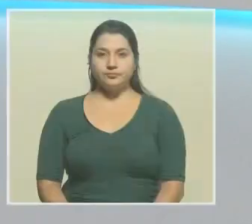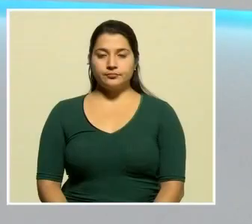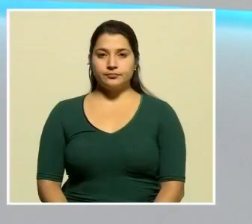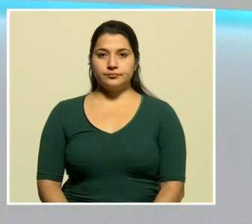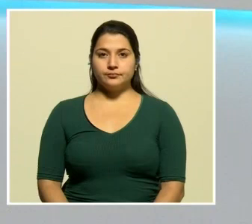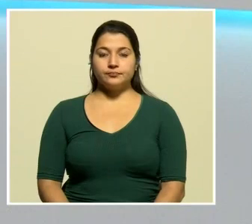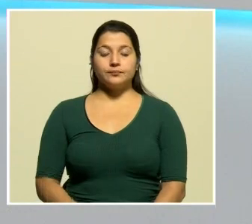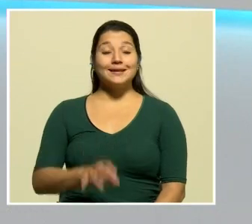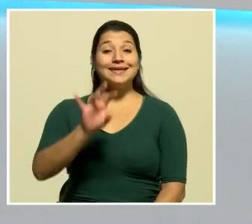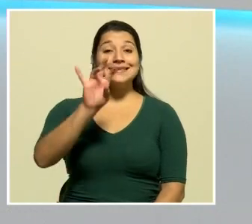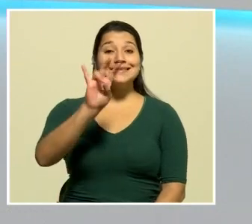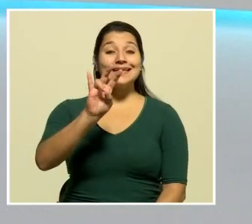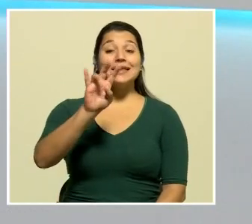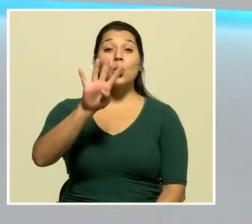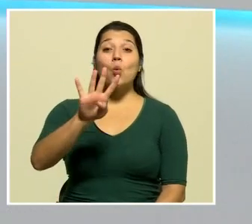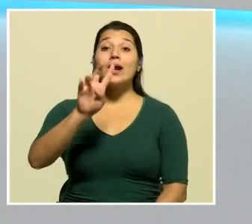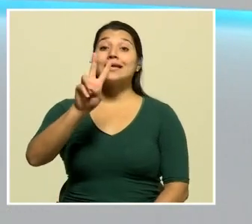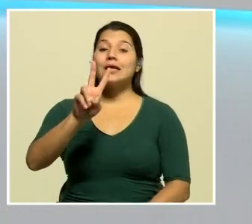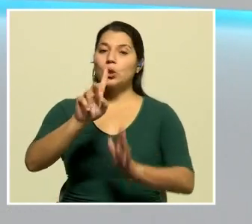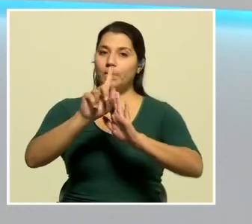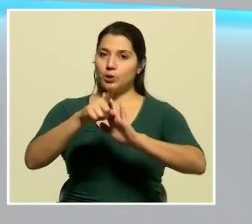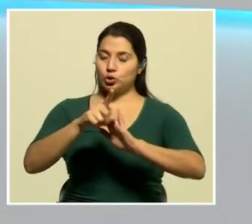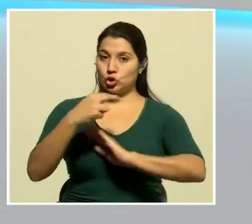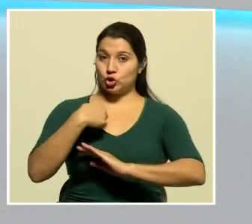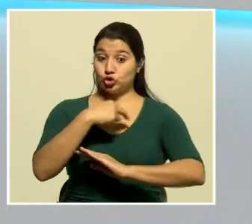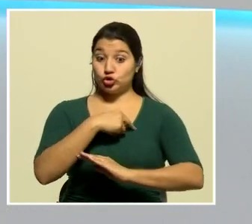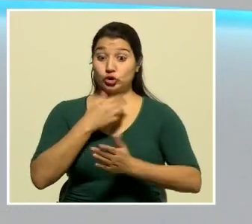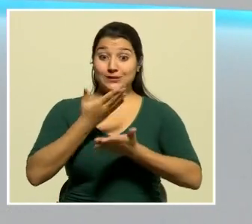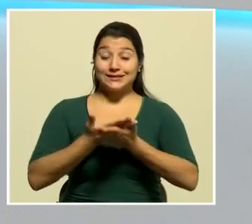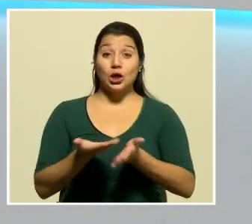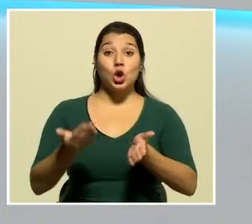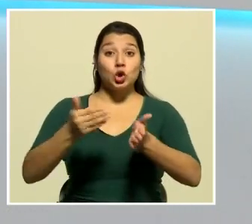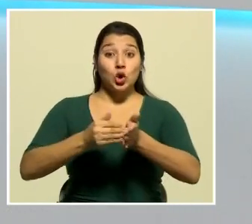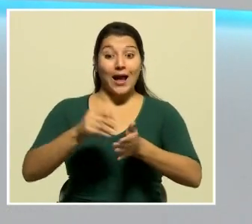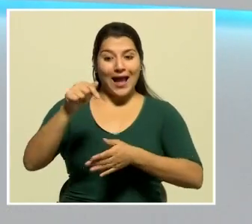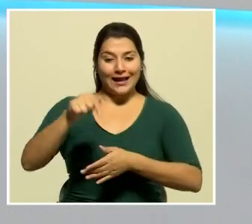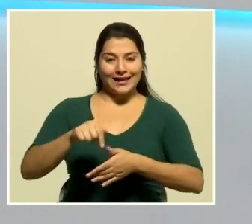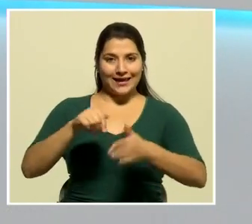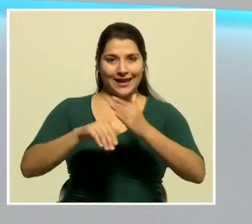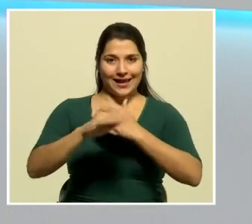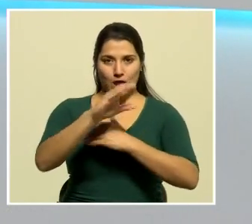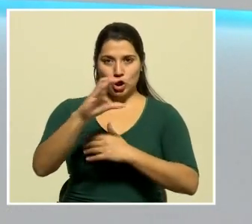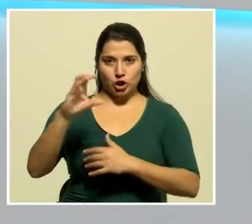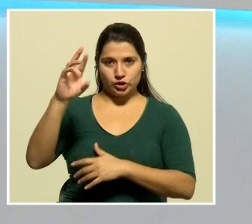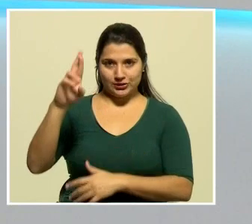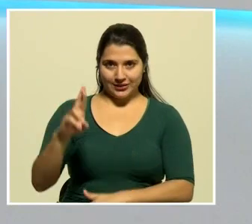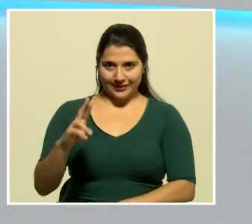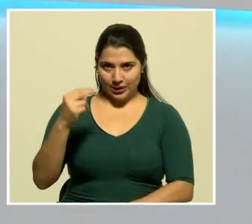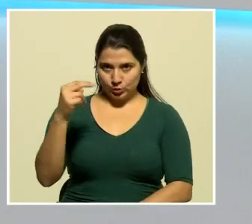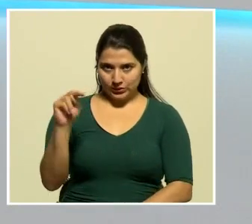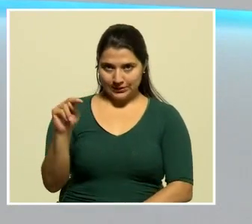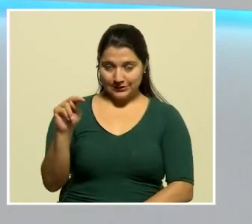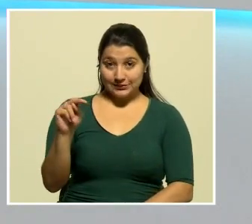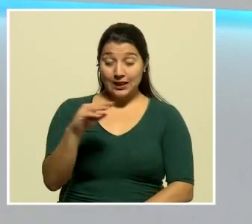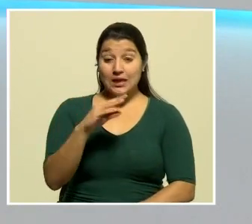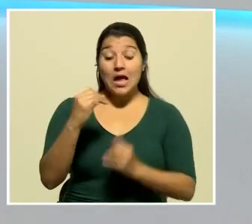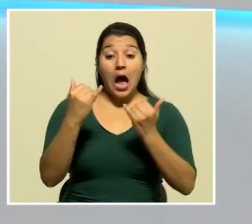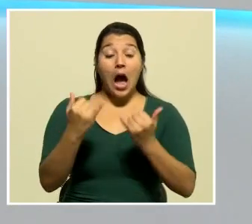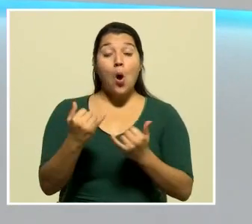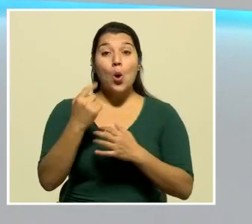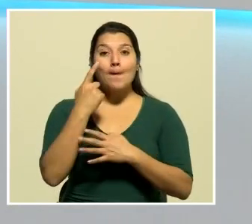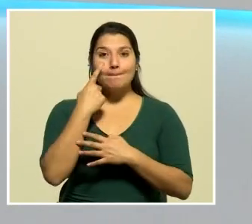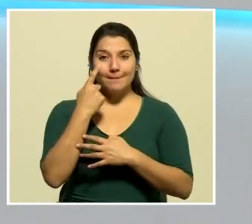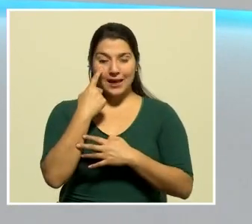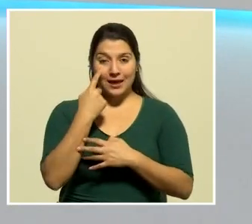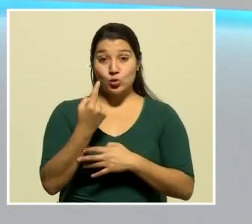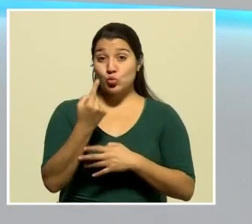Y a las 7 de la noche con 42 minutos estamos de regreso en la edición estelar de Costa Rica Noticias. Y vamos a ver ahora